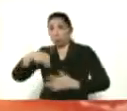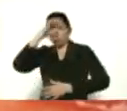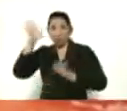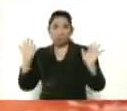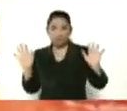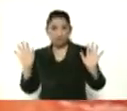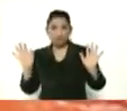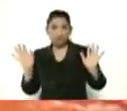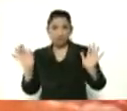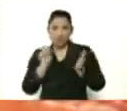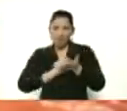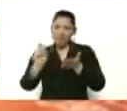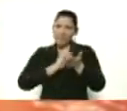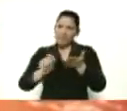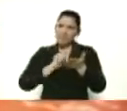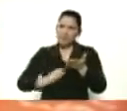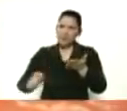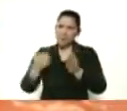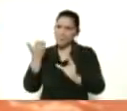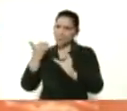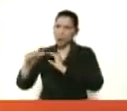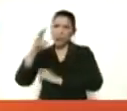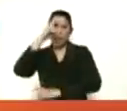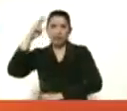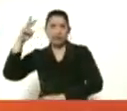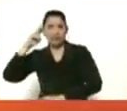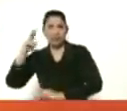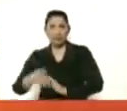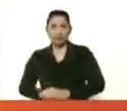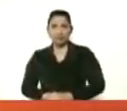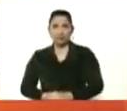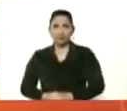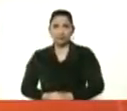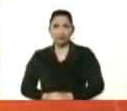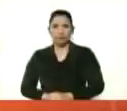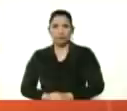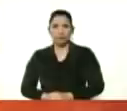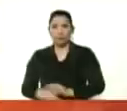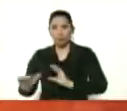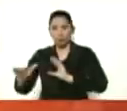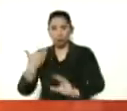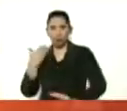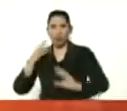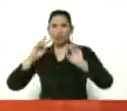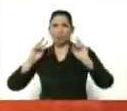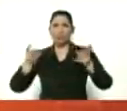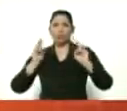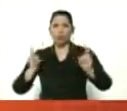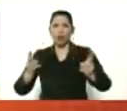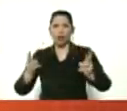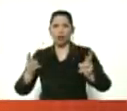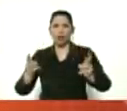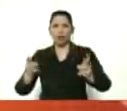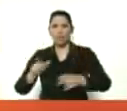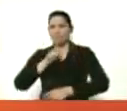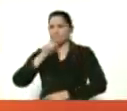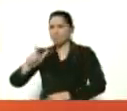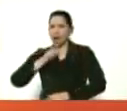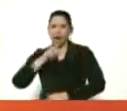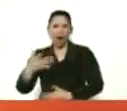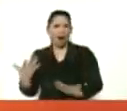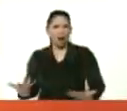Yo le escribí al canciller que me mandó el link de un titular, una noticia